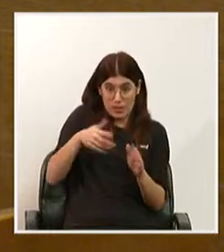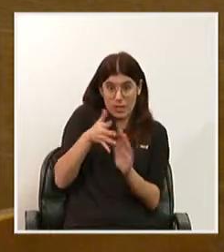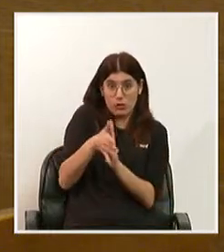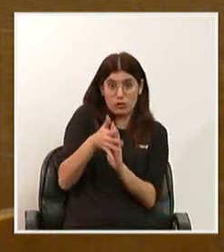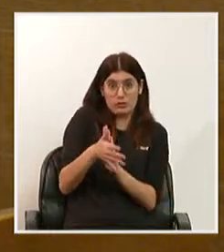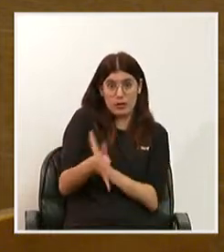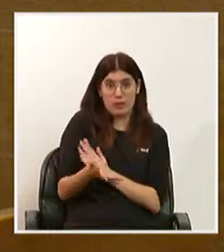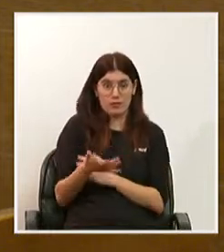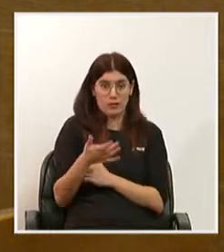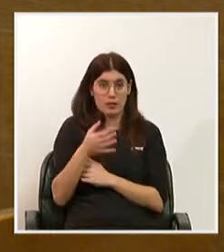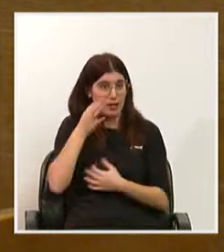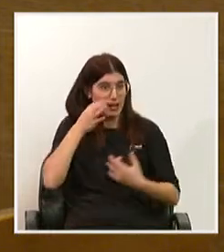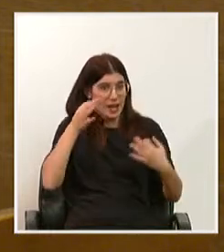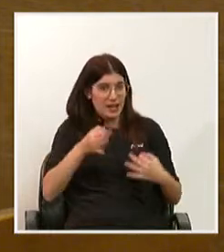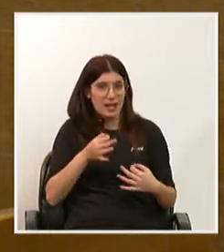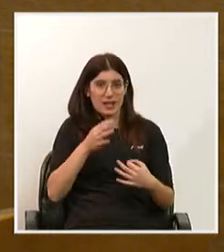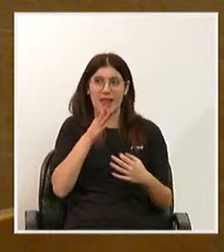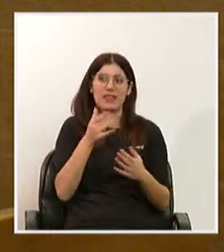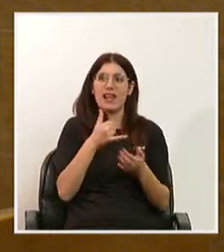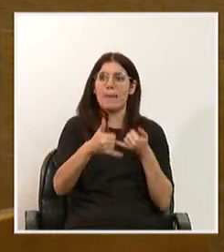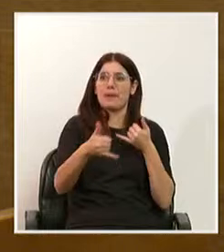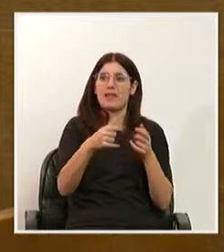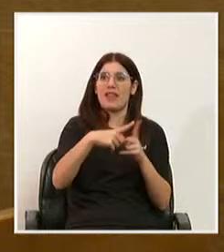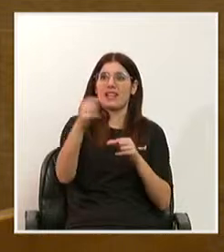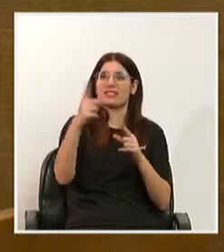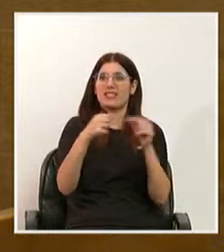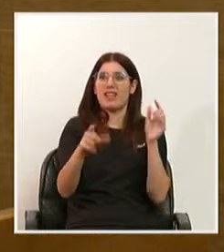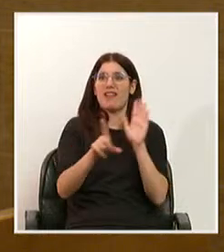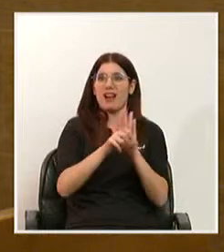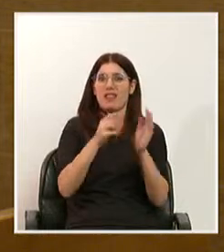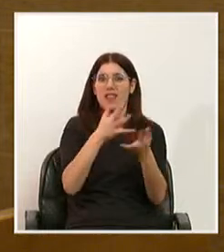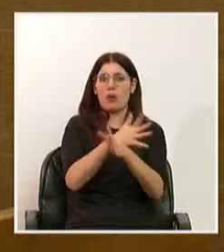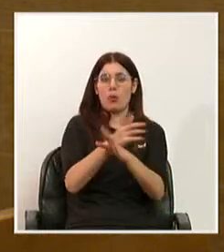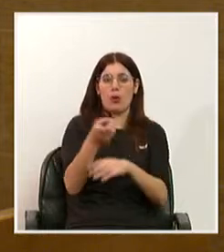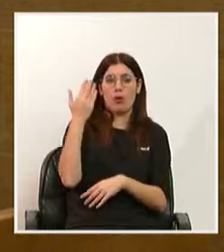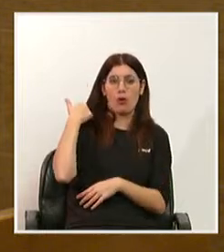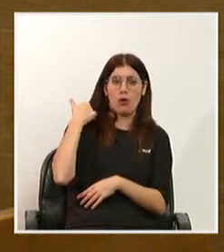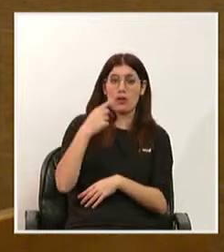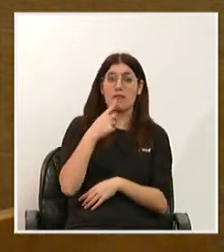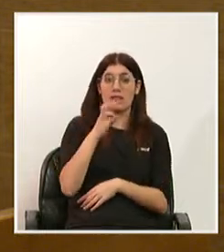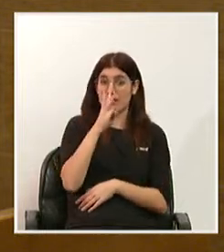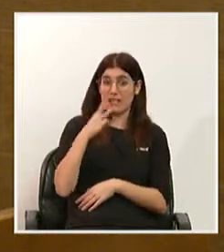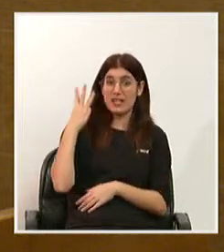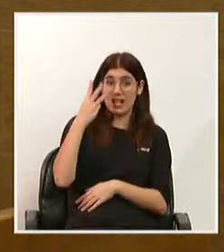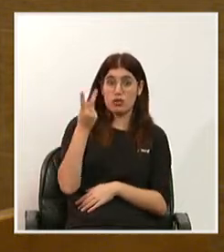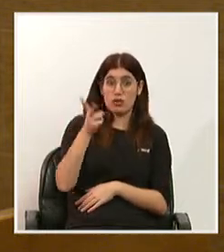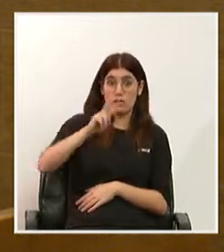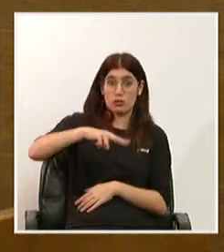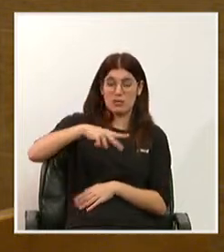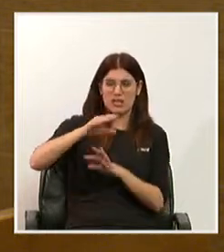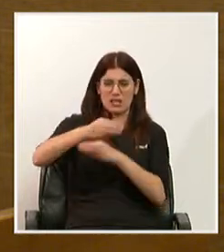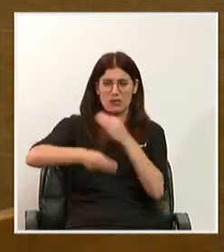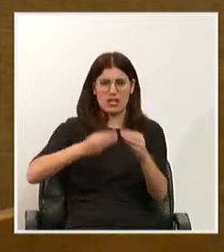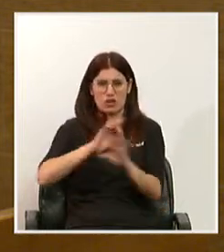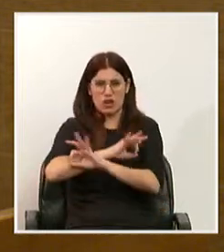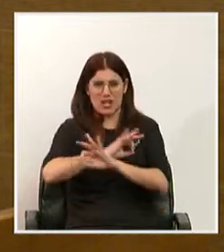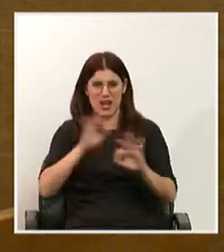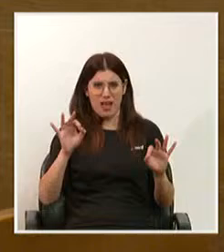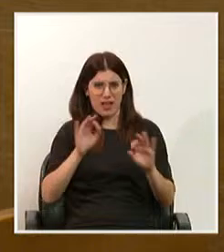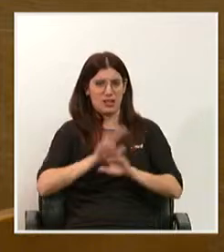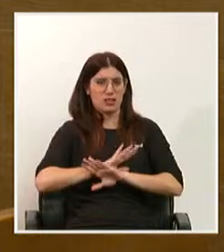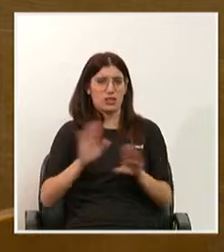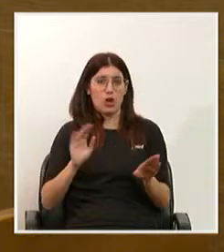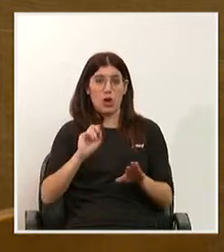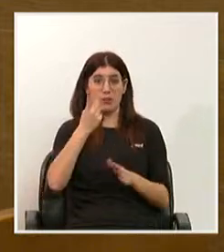realidad sobre la que era la medida estrella de la ley del juego del botanic que durante 3 años y 2 meses no hicieron nada más allá del primer